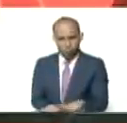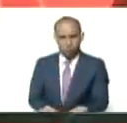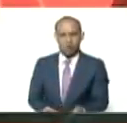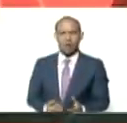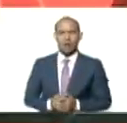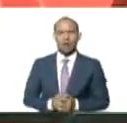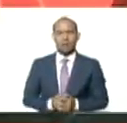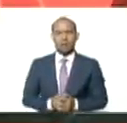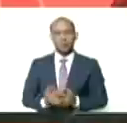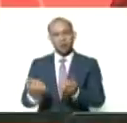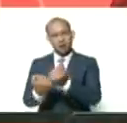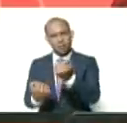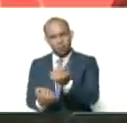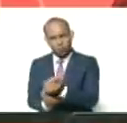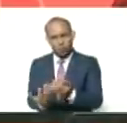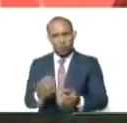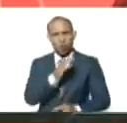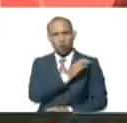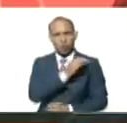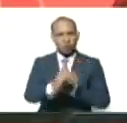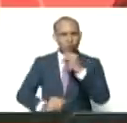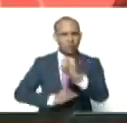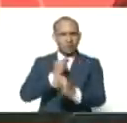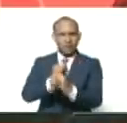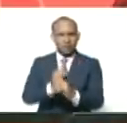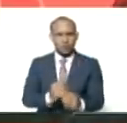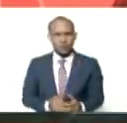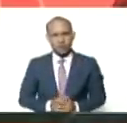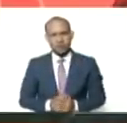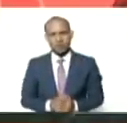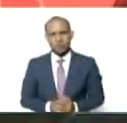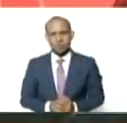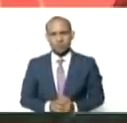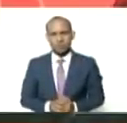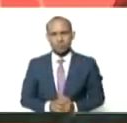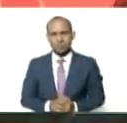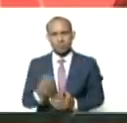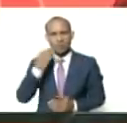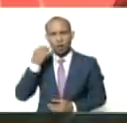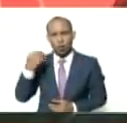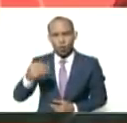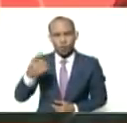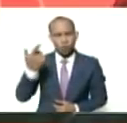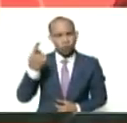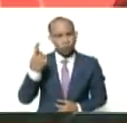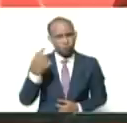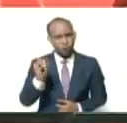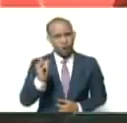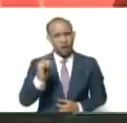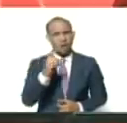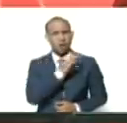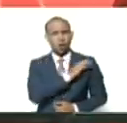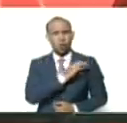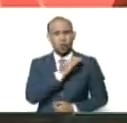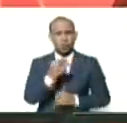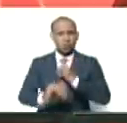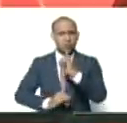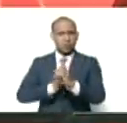Adán, apoyemos a la Comisión Internacional. La juventud también tiene una Comisión